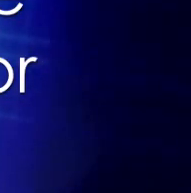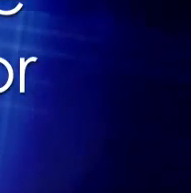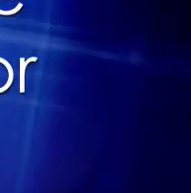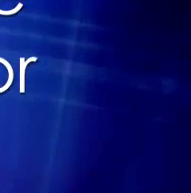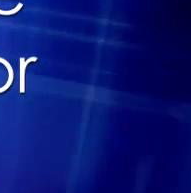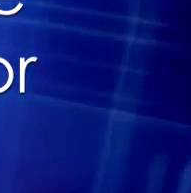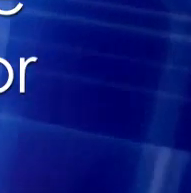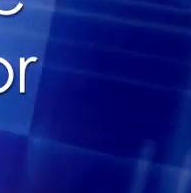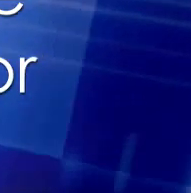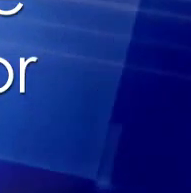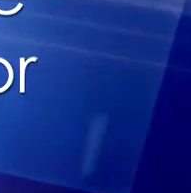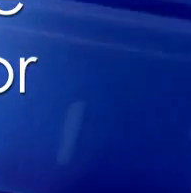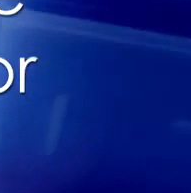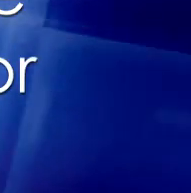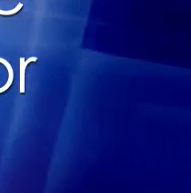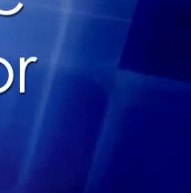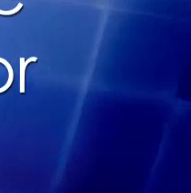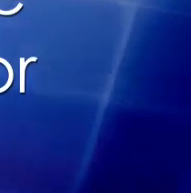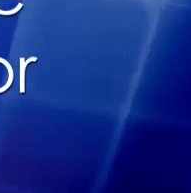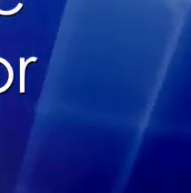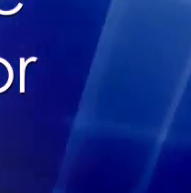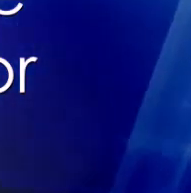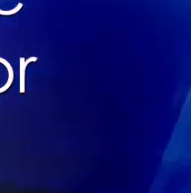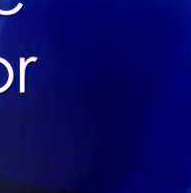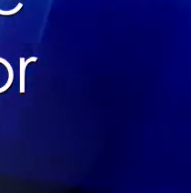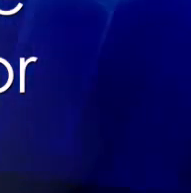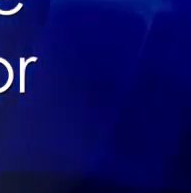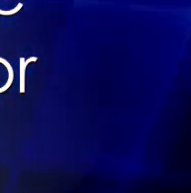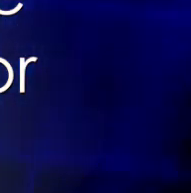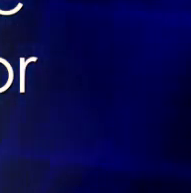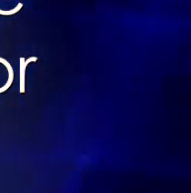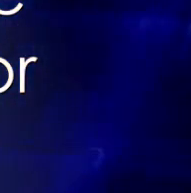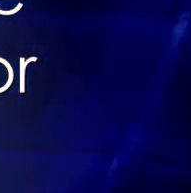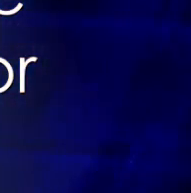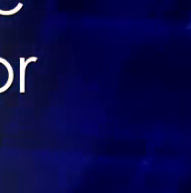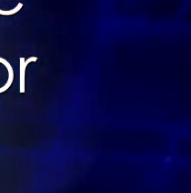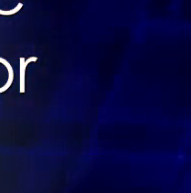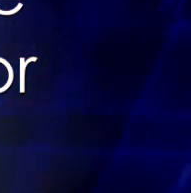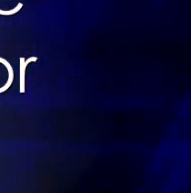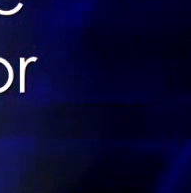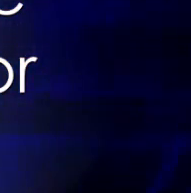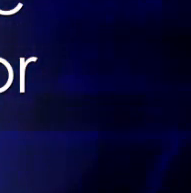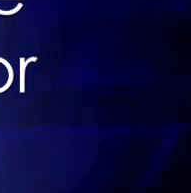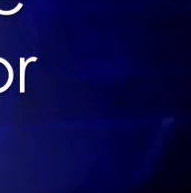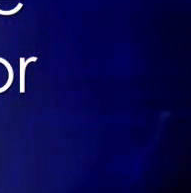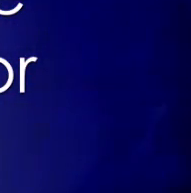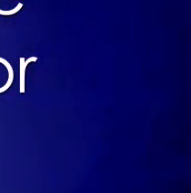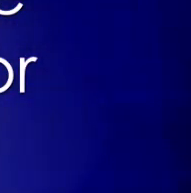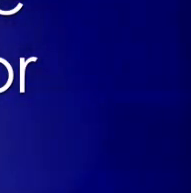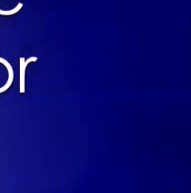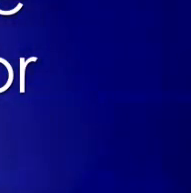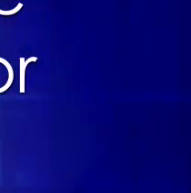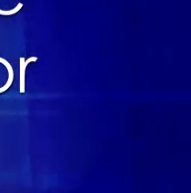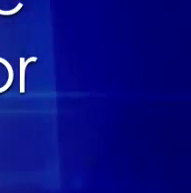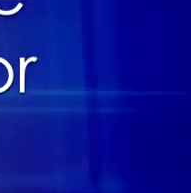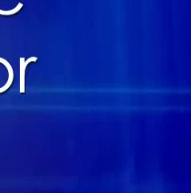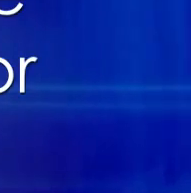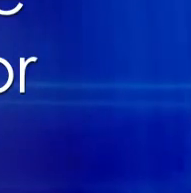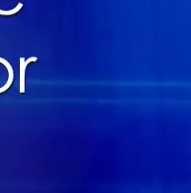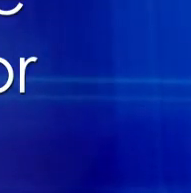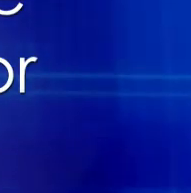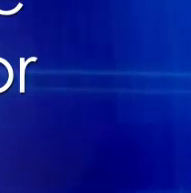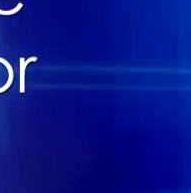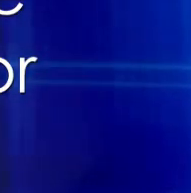dice: yo les digo lo siguiente y no miento, que yo desearía,